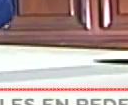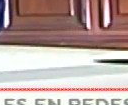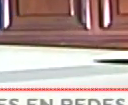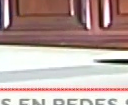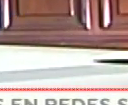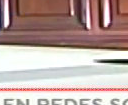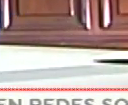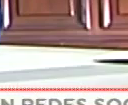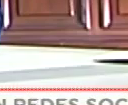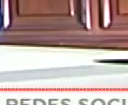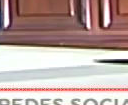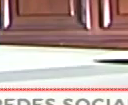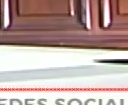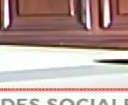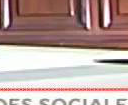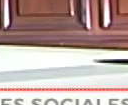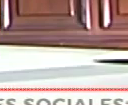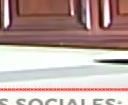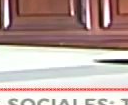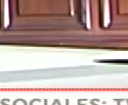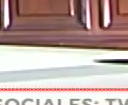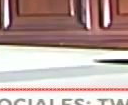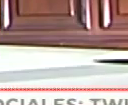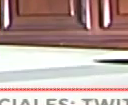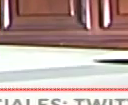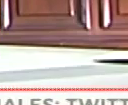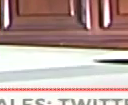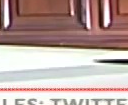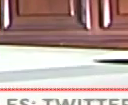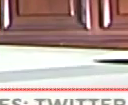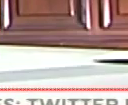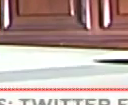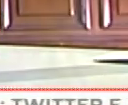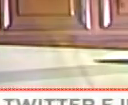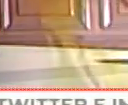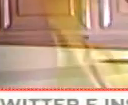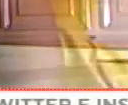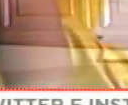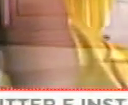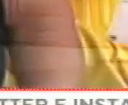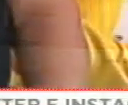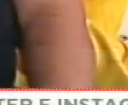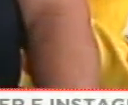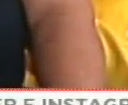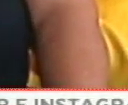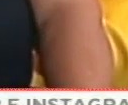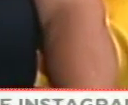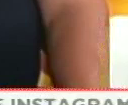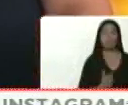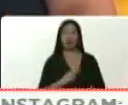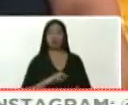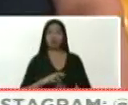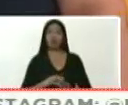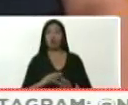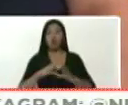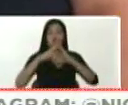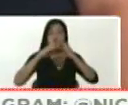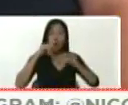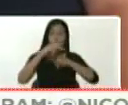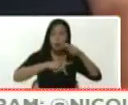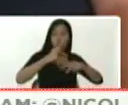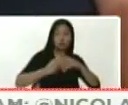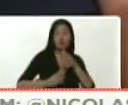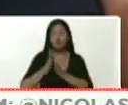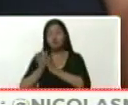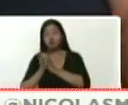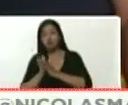movimiento de productores y el sector privado productivo del campo. Es muy importante avanzar en todo el proceso de